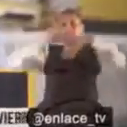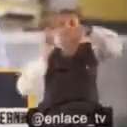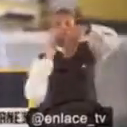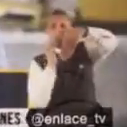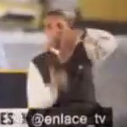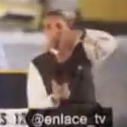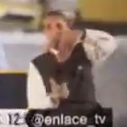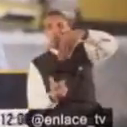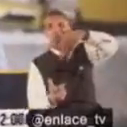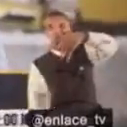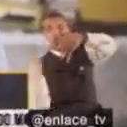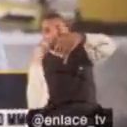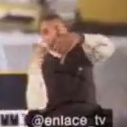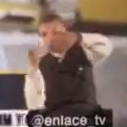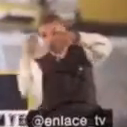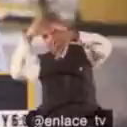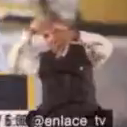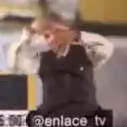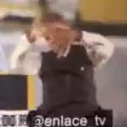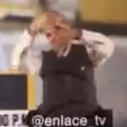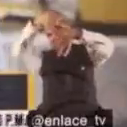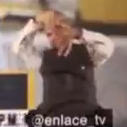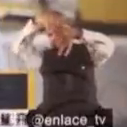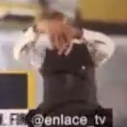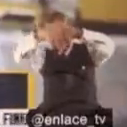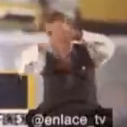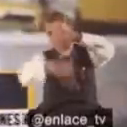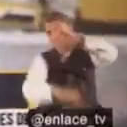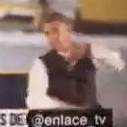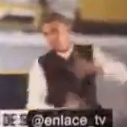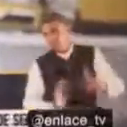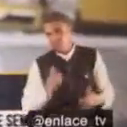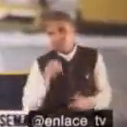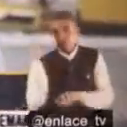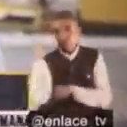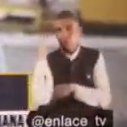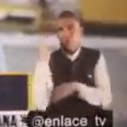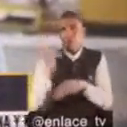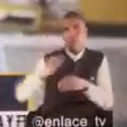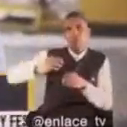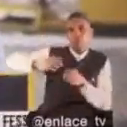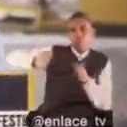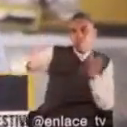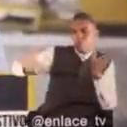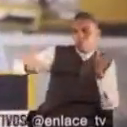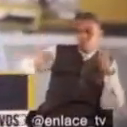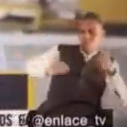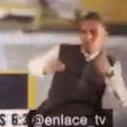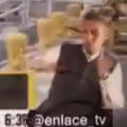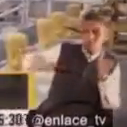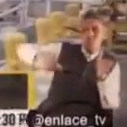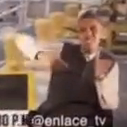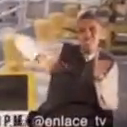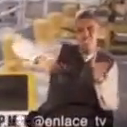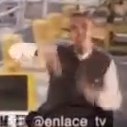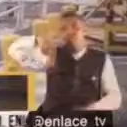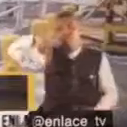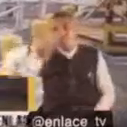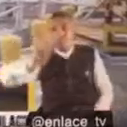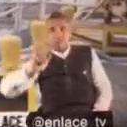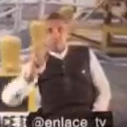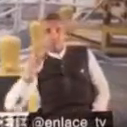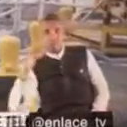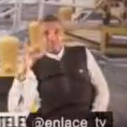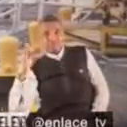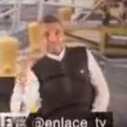Esta mercancía es nafta que viene de procedencia de puertos de México, en Veracruz, y viene de